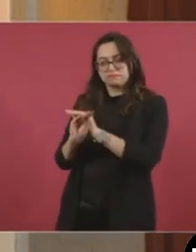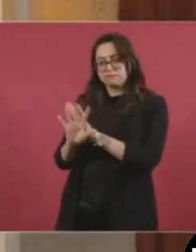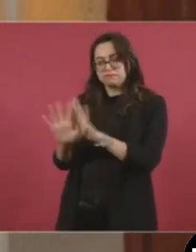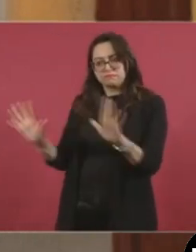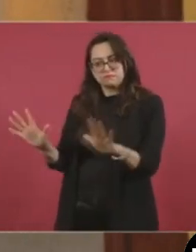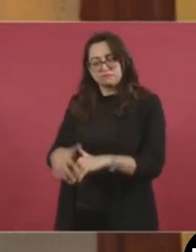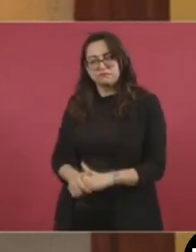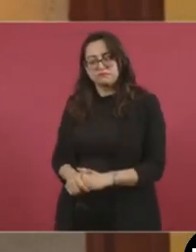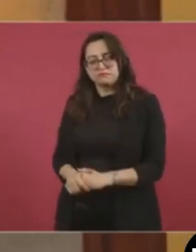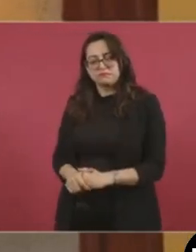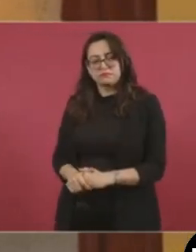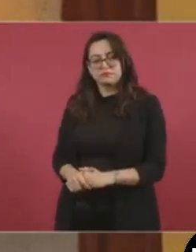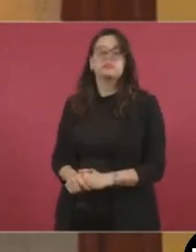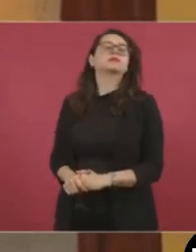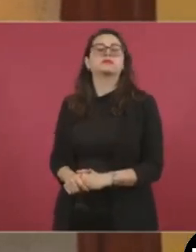quebrantando los principios